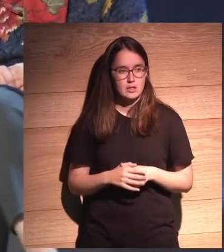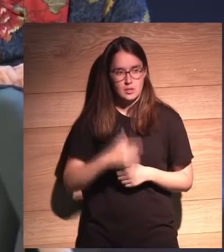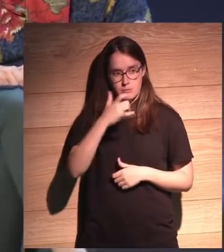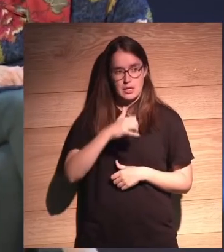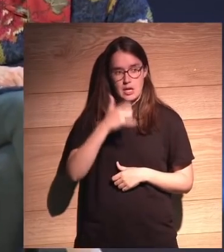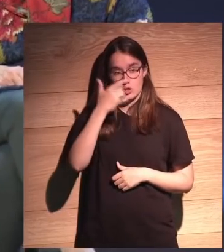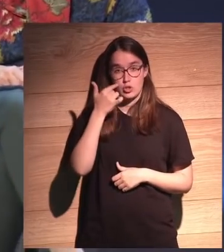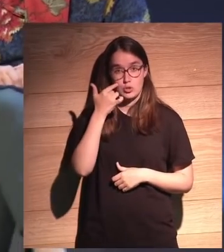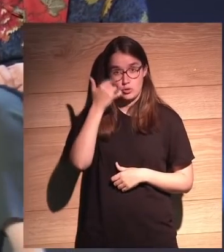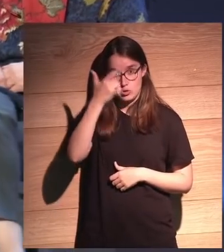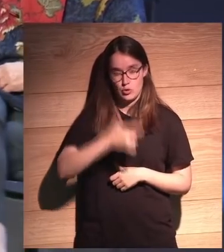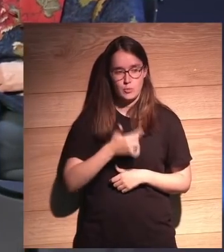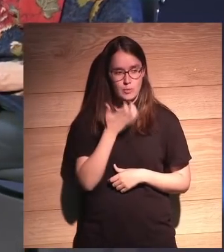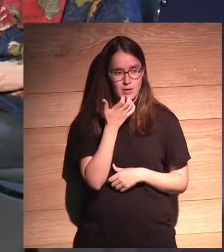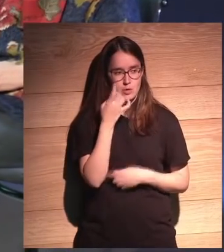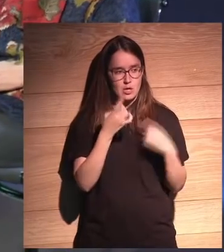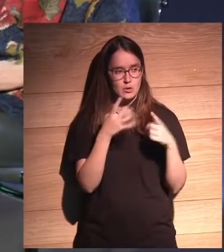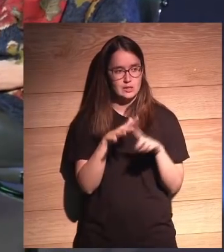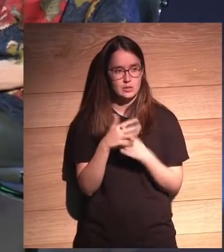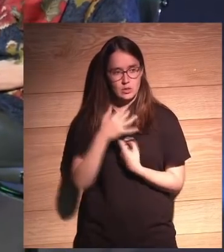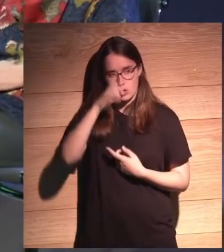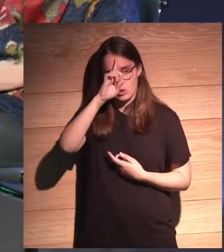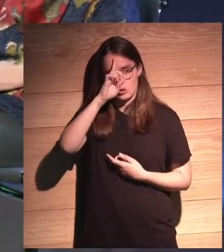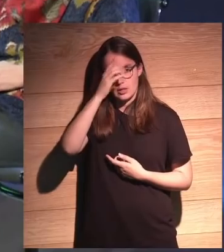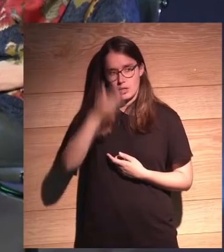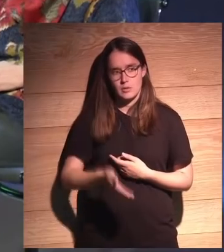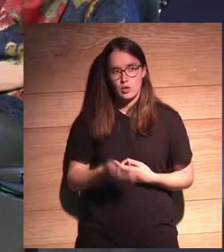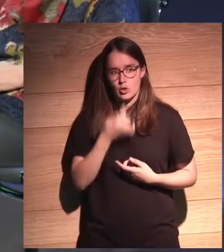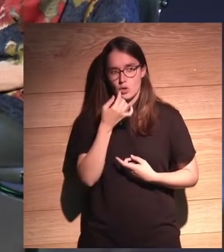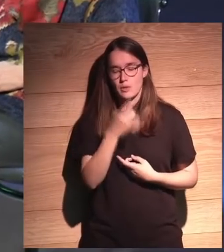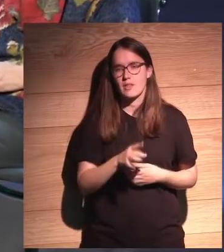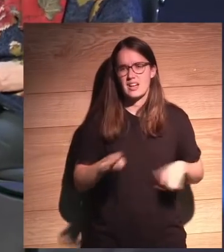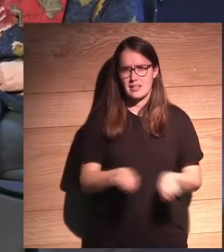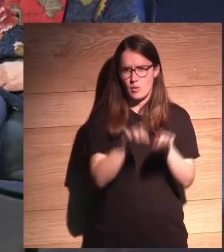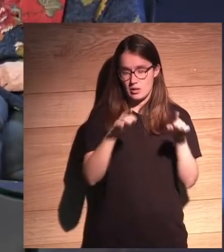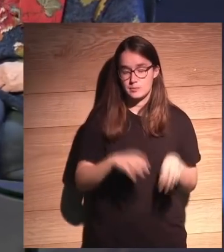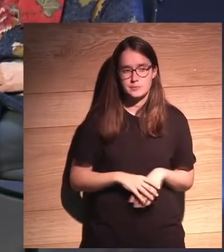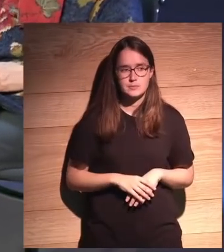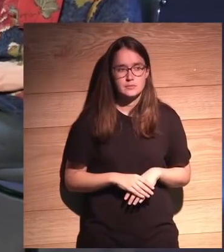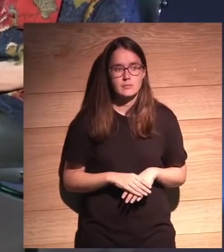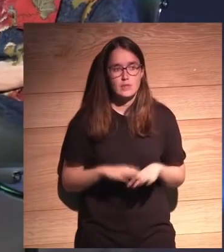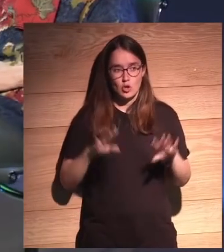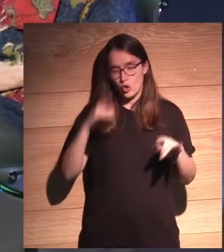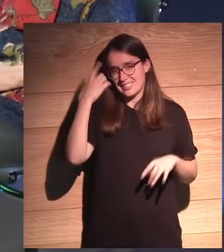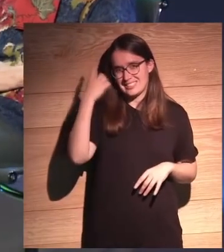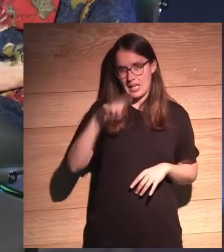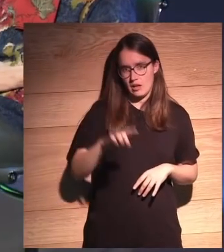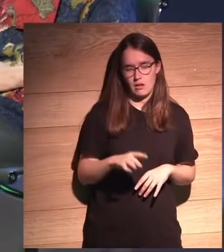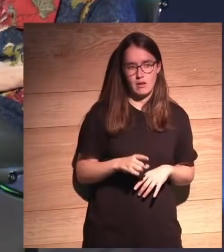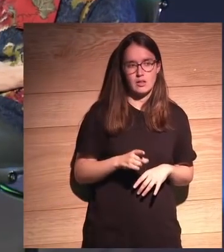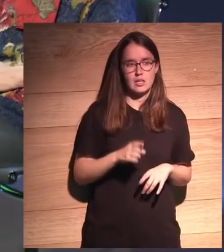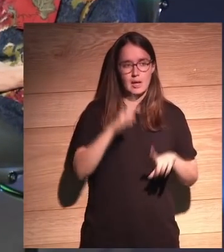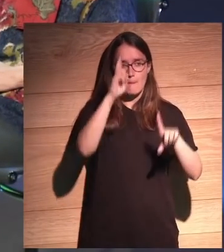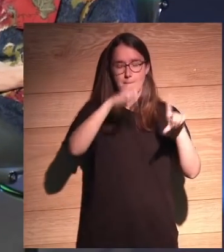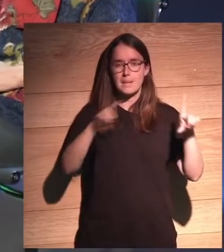yo por ejemplo, algún caso, algún museo importante, no voy a decirlo, da igual, ¿qué más da? Que sé que tienen obra